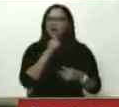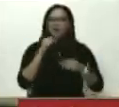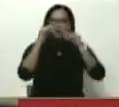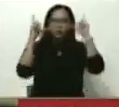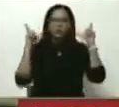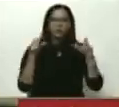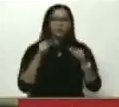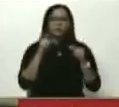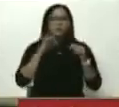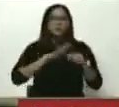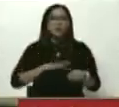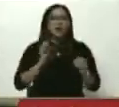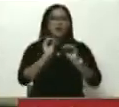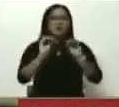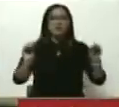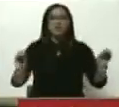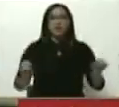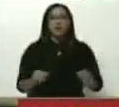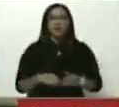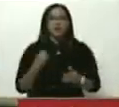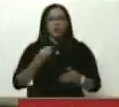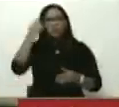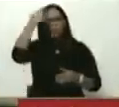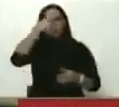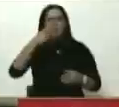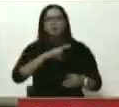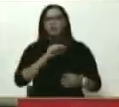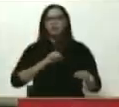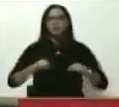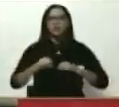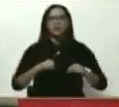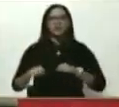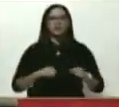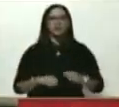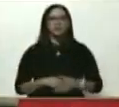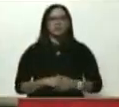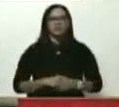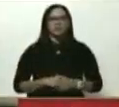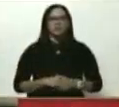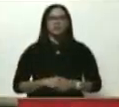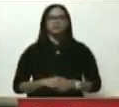cantado. ¿Y cómo que estaba cantado y ese pueblo no se movilizó?